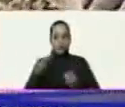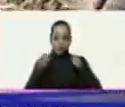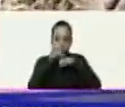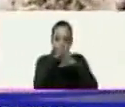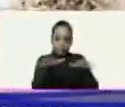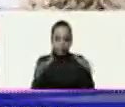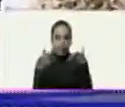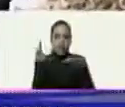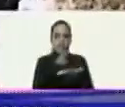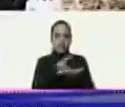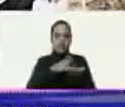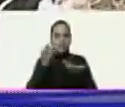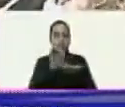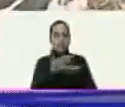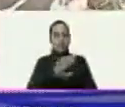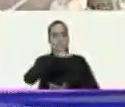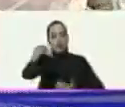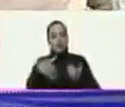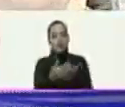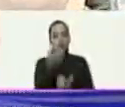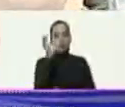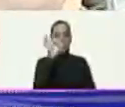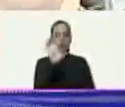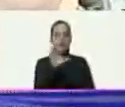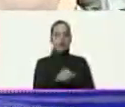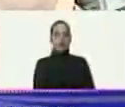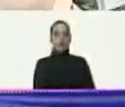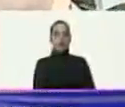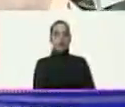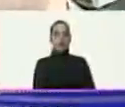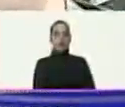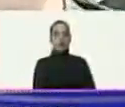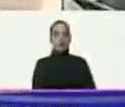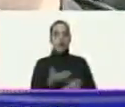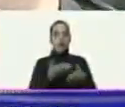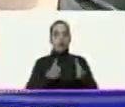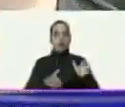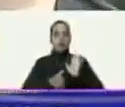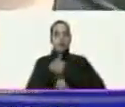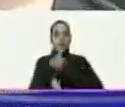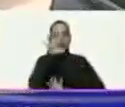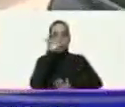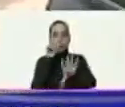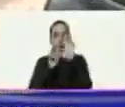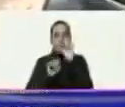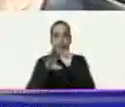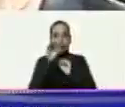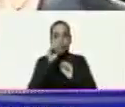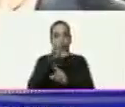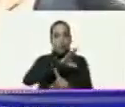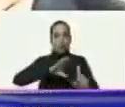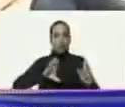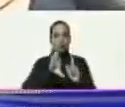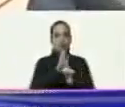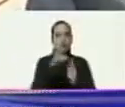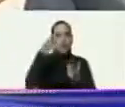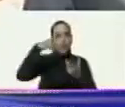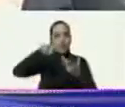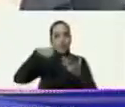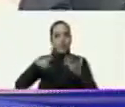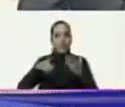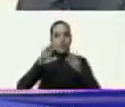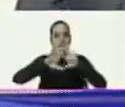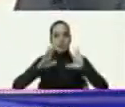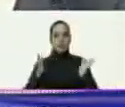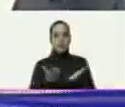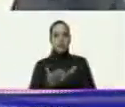la lectura en todo el país, abrirnos para absorber la esencia de diferentes culturas en el mundo. Al